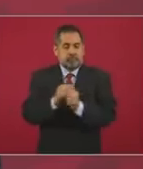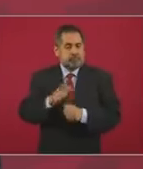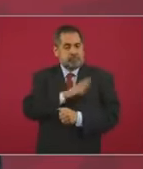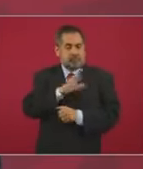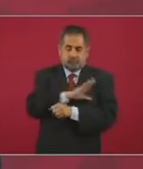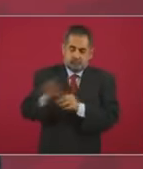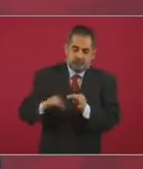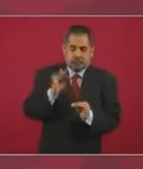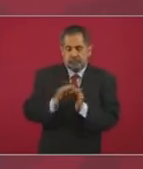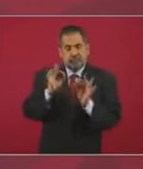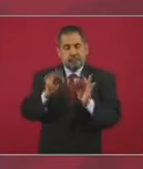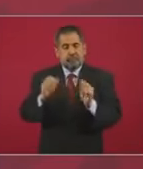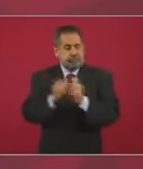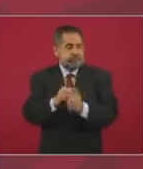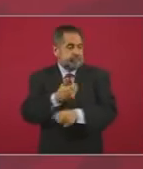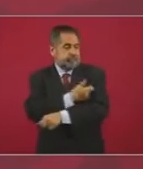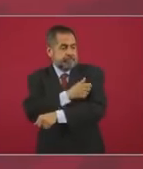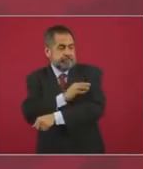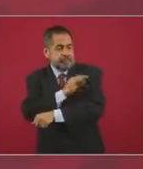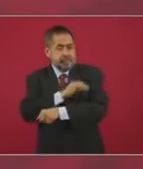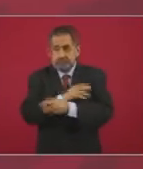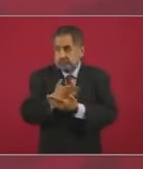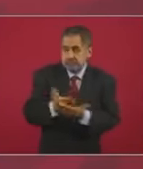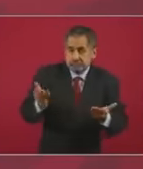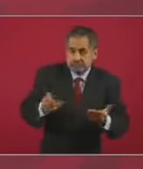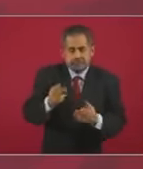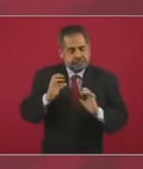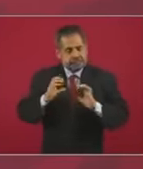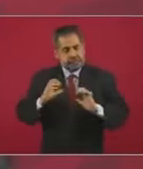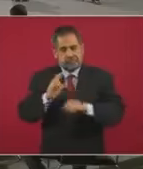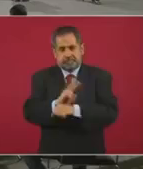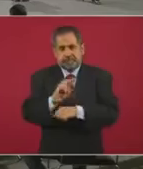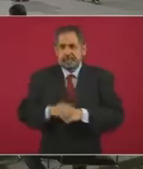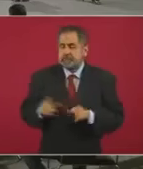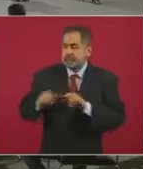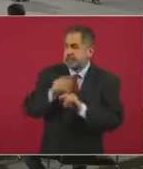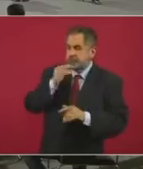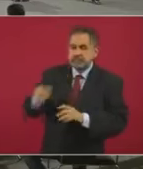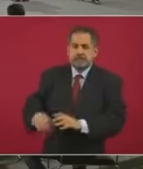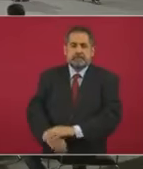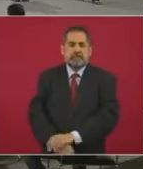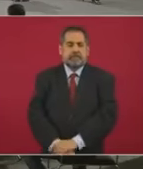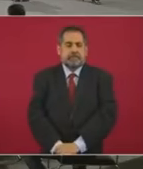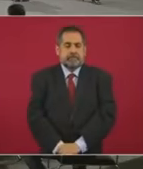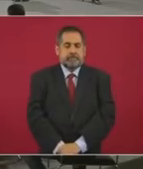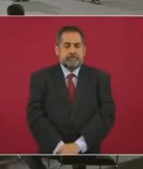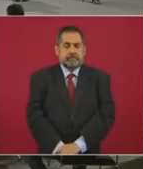y la eficacia de los productos que en su momento se utilicen. Esto es todo, presidente.